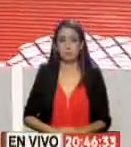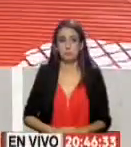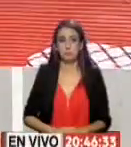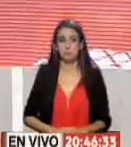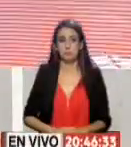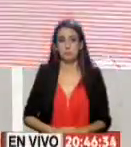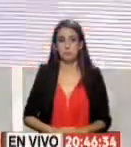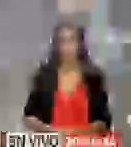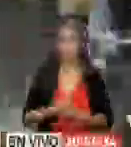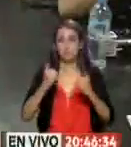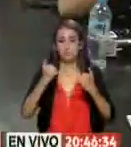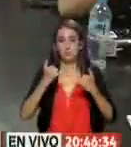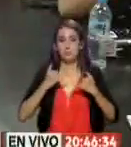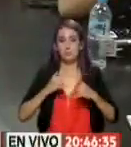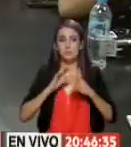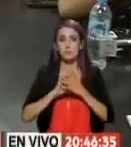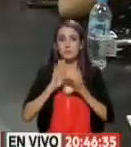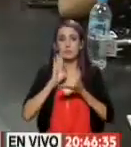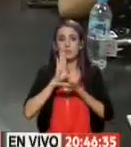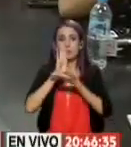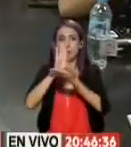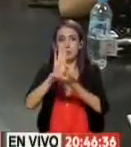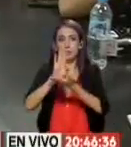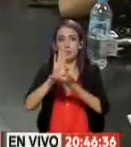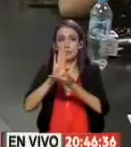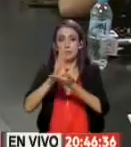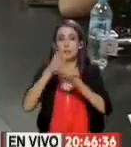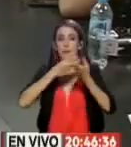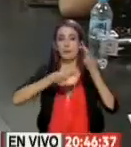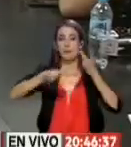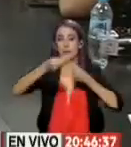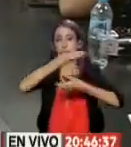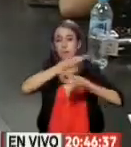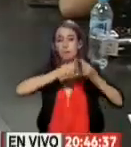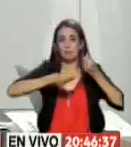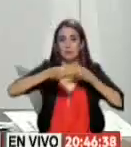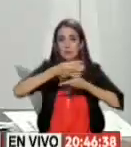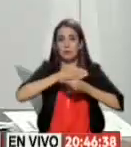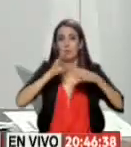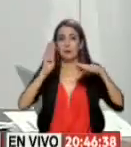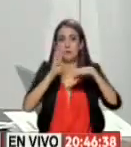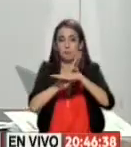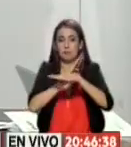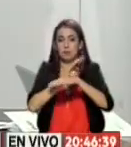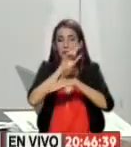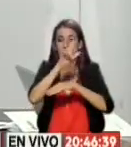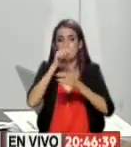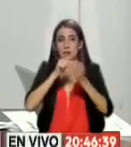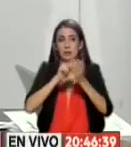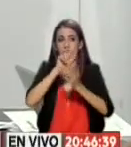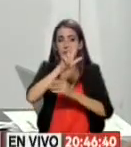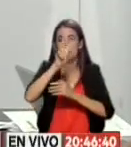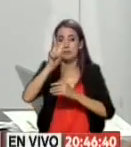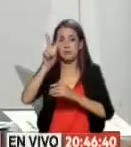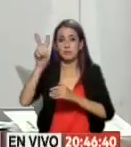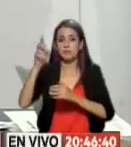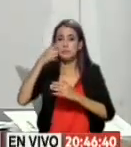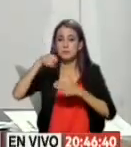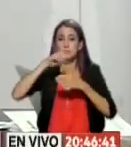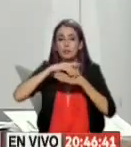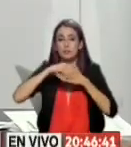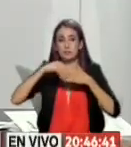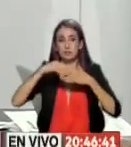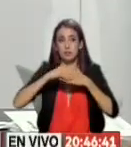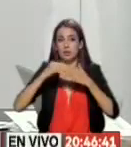Y el Banco del Instituto Ecuatoriano de Seguridad Social, BIES, invertirá en este 2019 un total de $3,322 millones